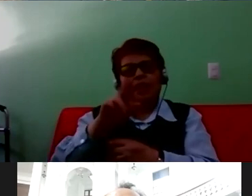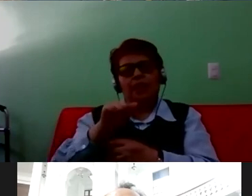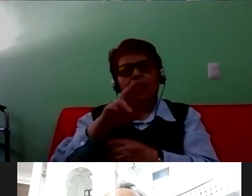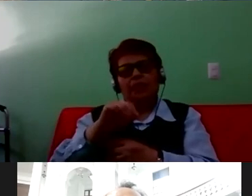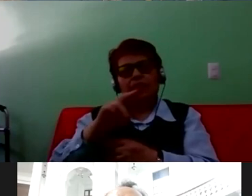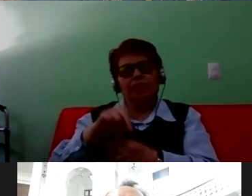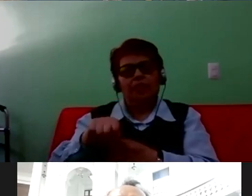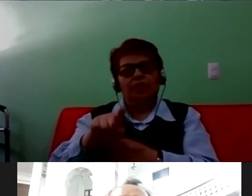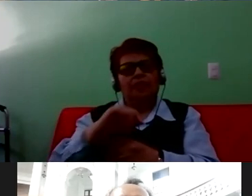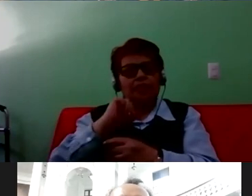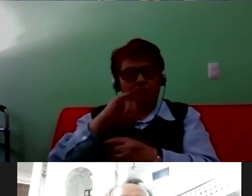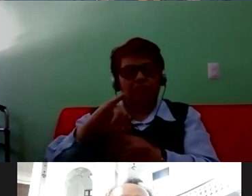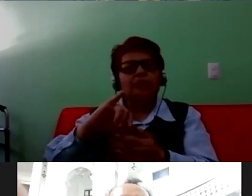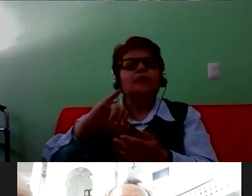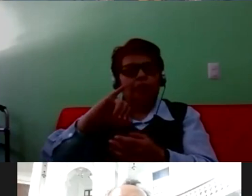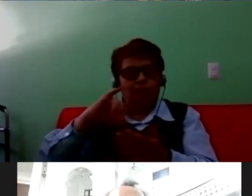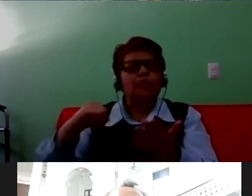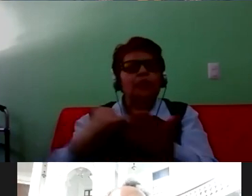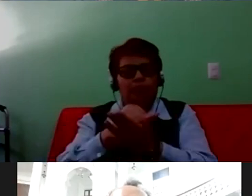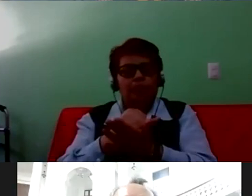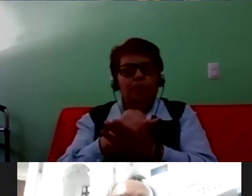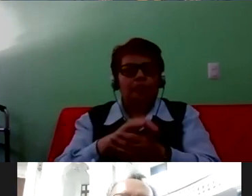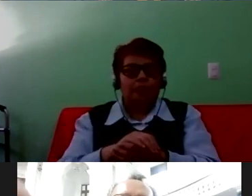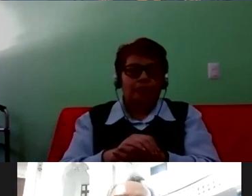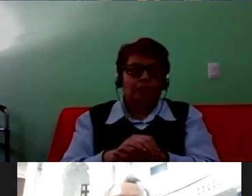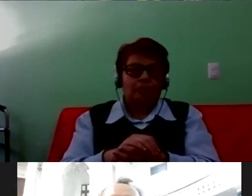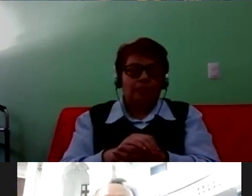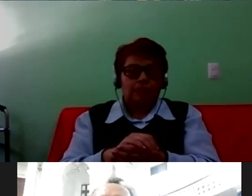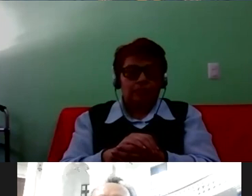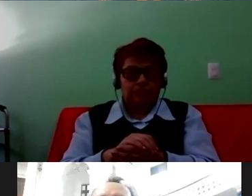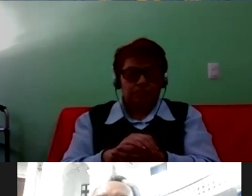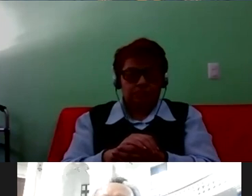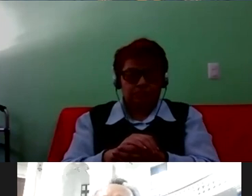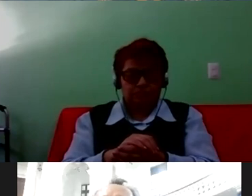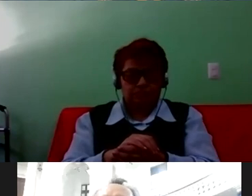Ana Hernández, a favor del dictamen. Gracias, perdón.